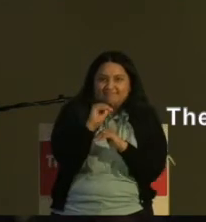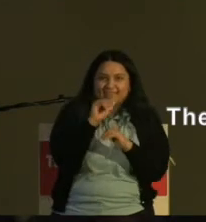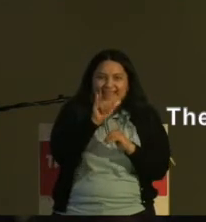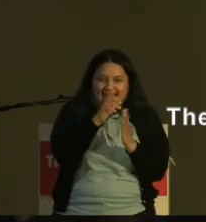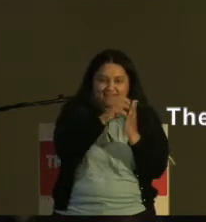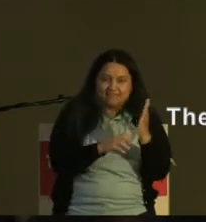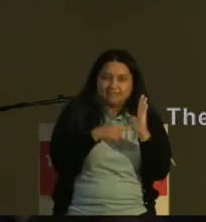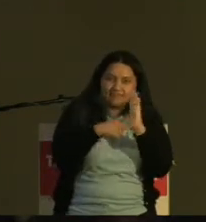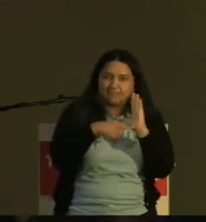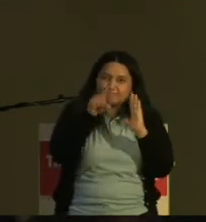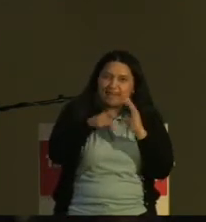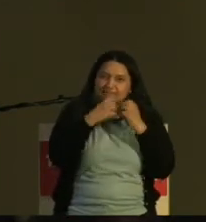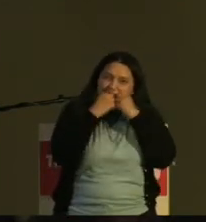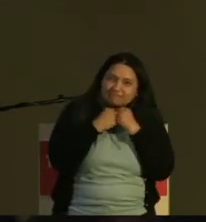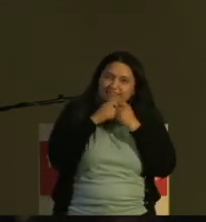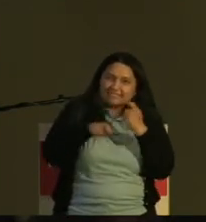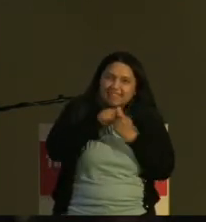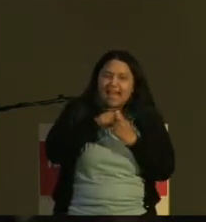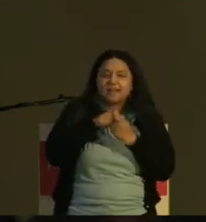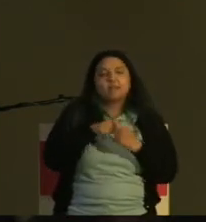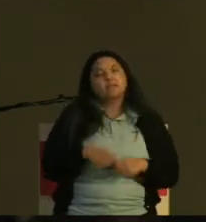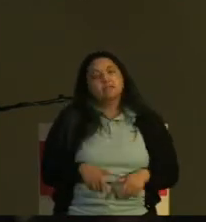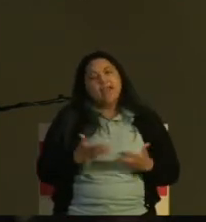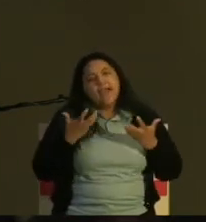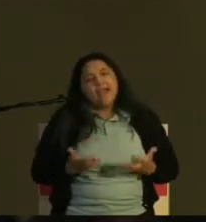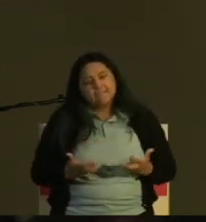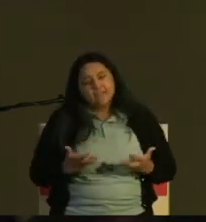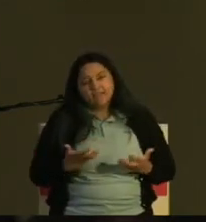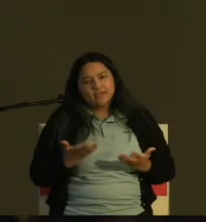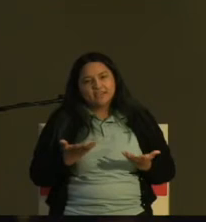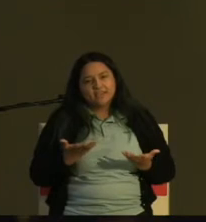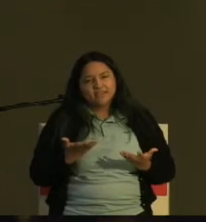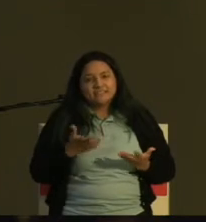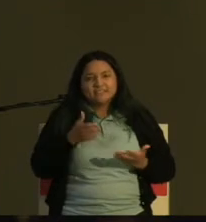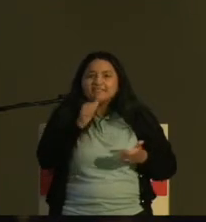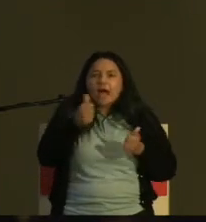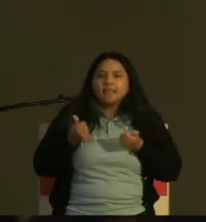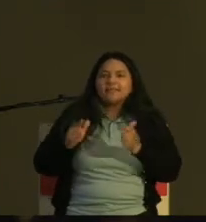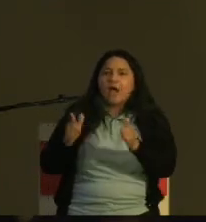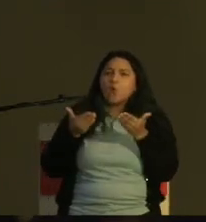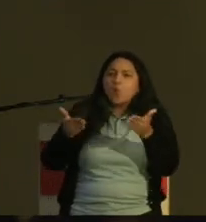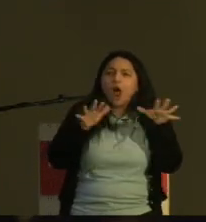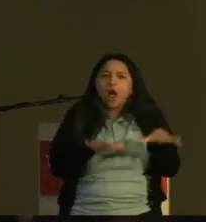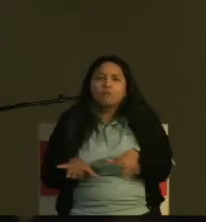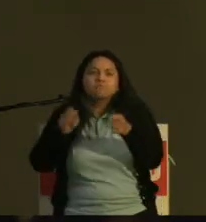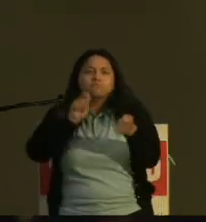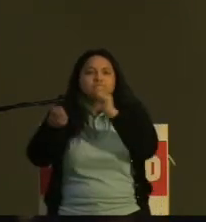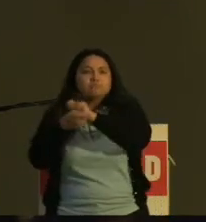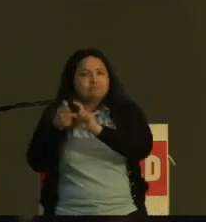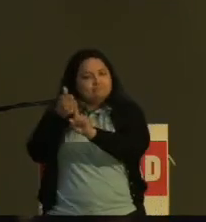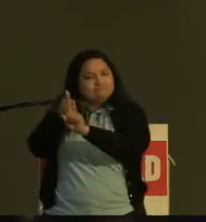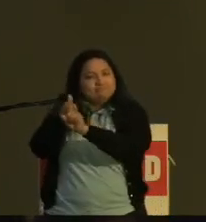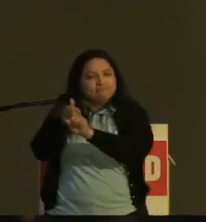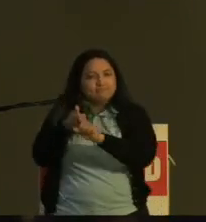están abrazados, ¿no?, y que son una pesadez. Que no dejan a nadie hacer una adaptación no buena. No hay